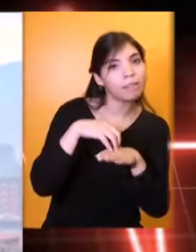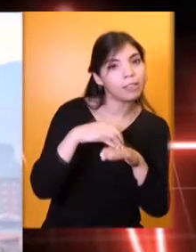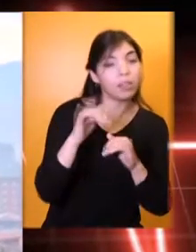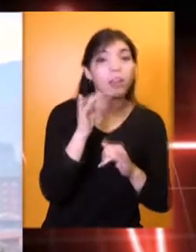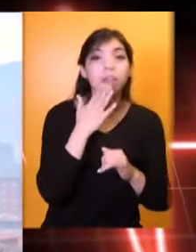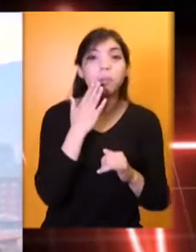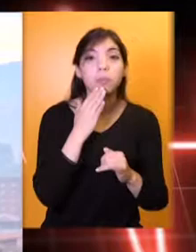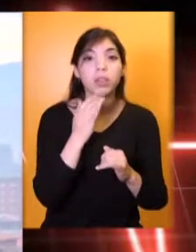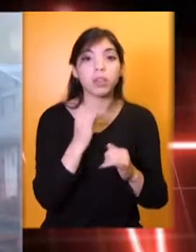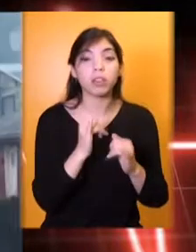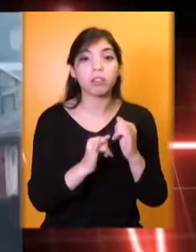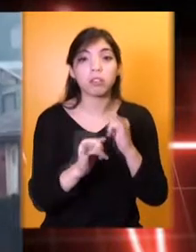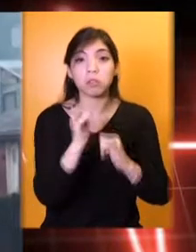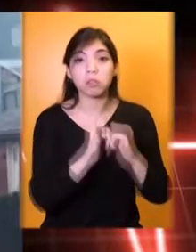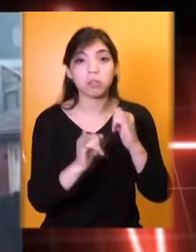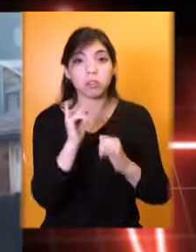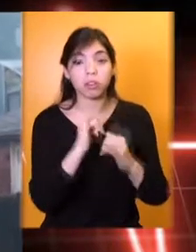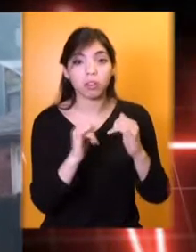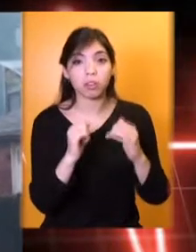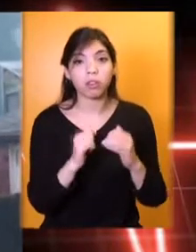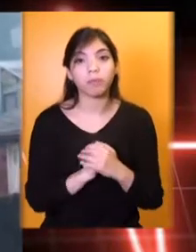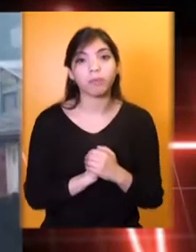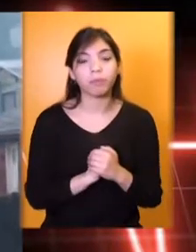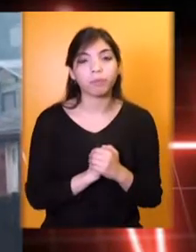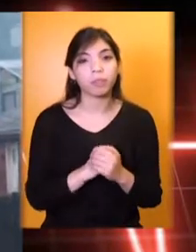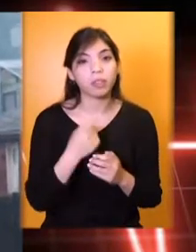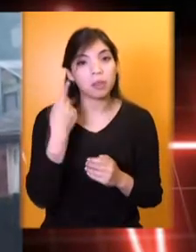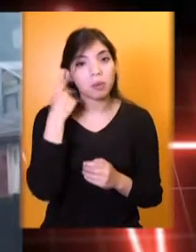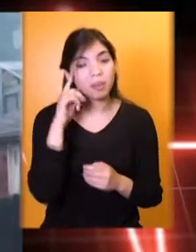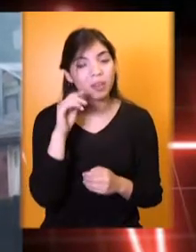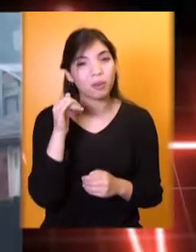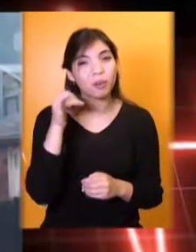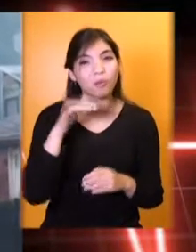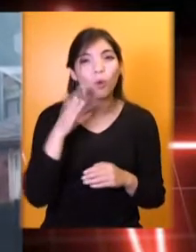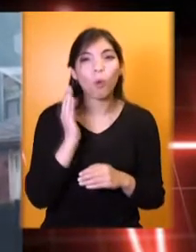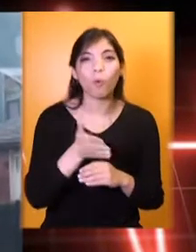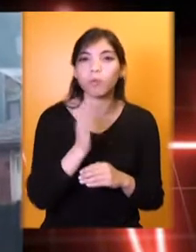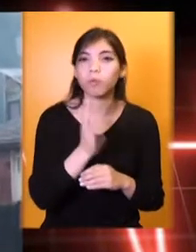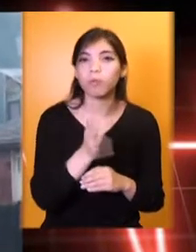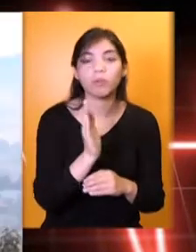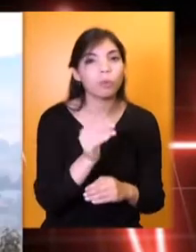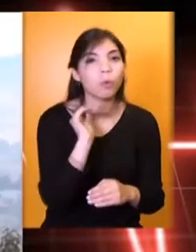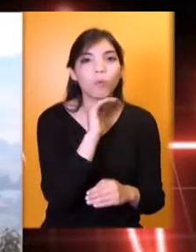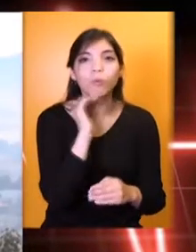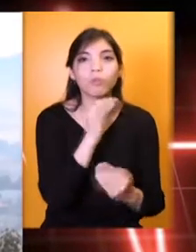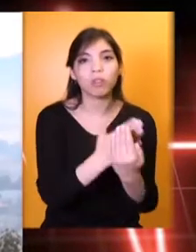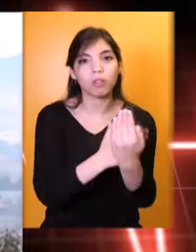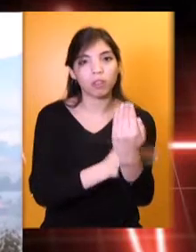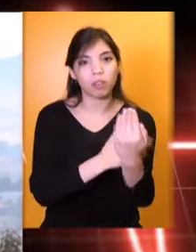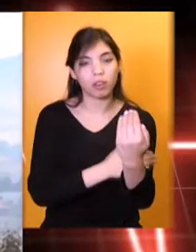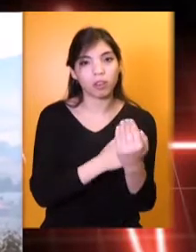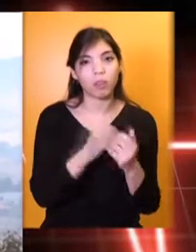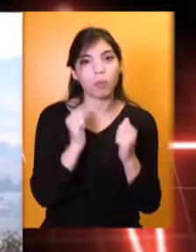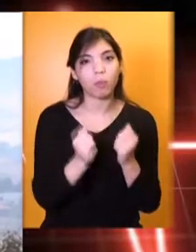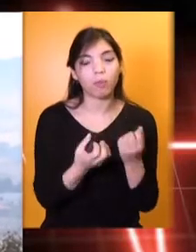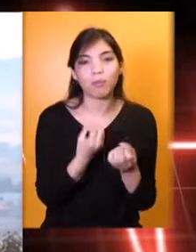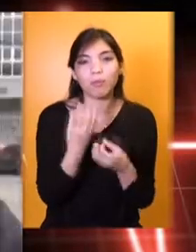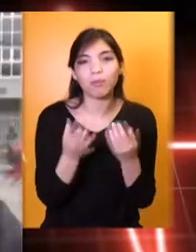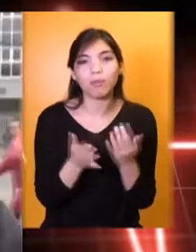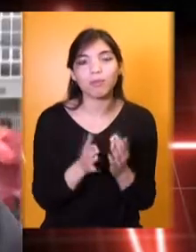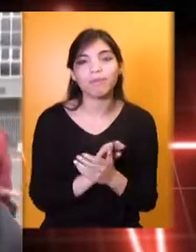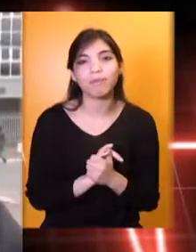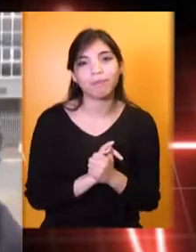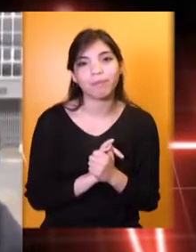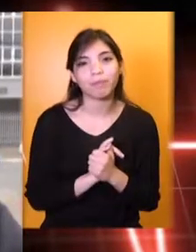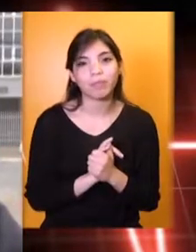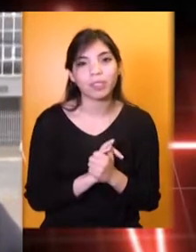incluyendo las redes sociales, pero dado una serie de factores, se sigue utilizando mayoritariamente a la leña como una fuente de calefacción.